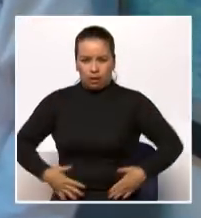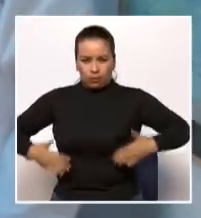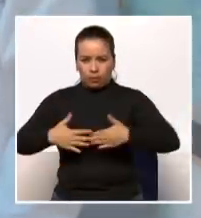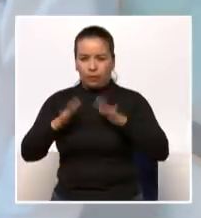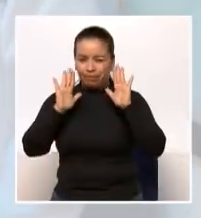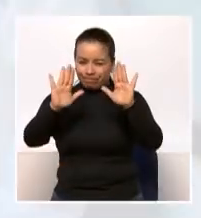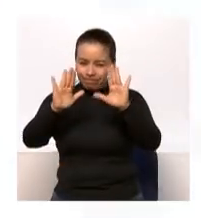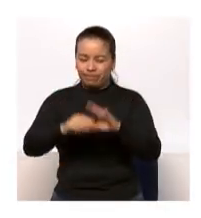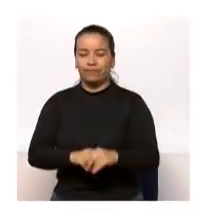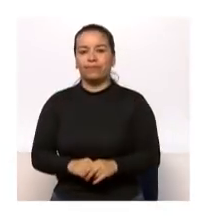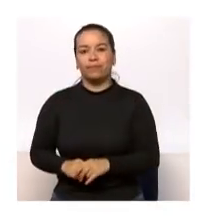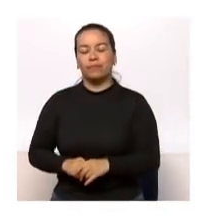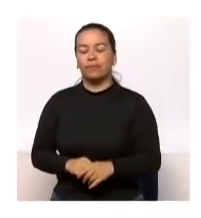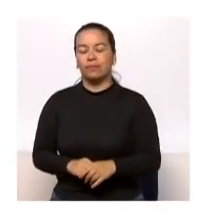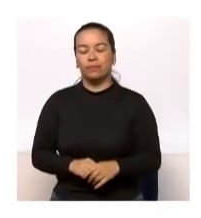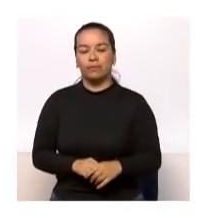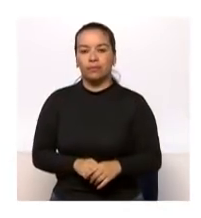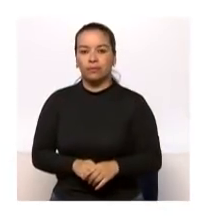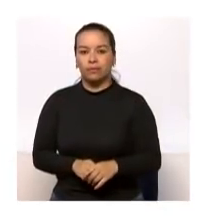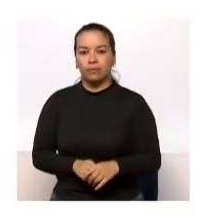regresamos.